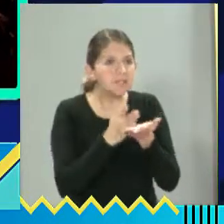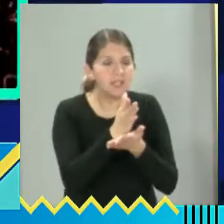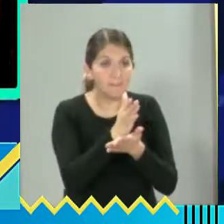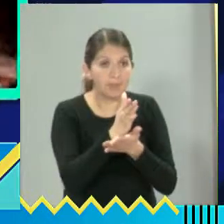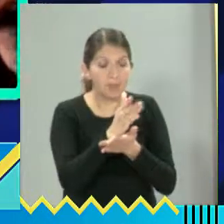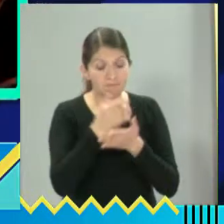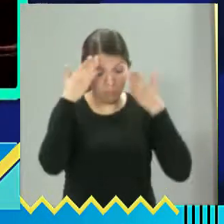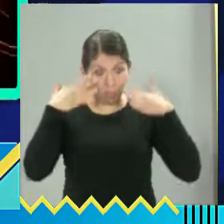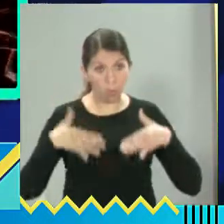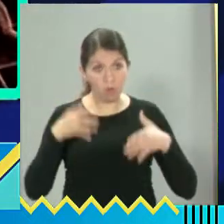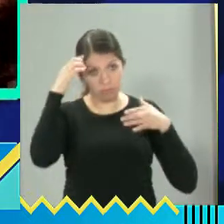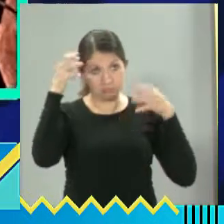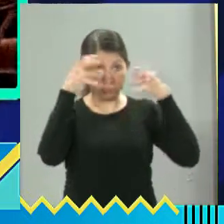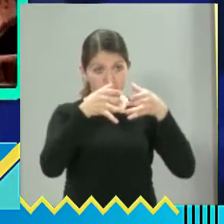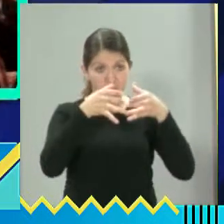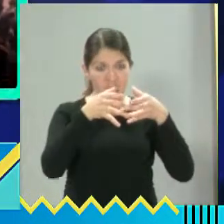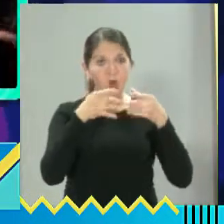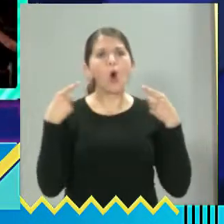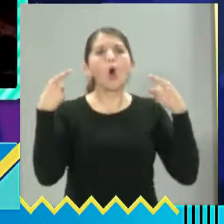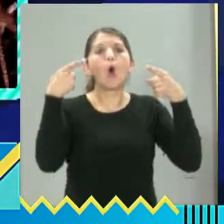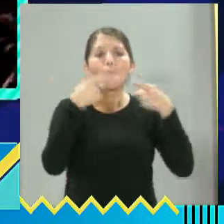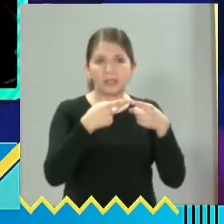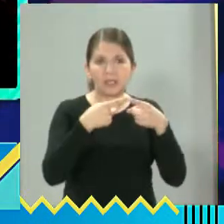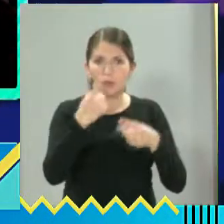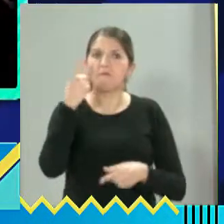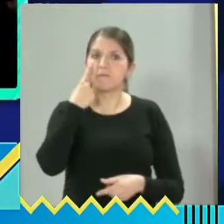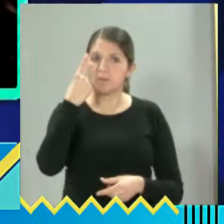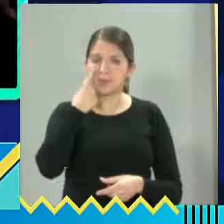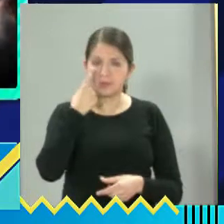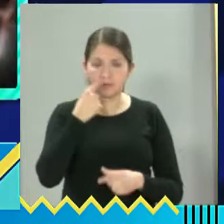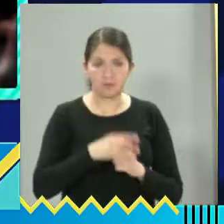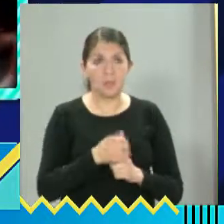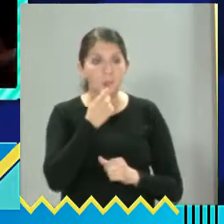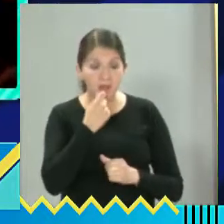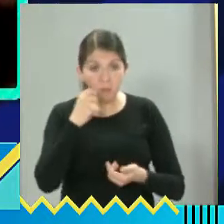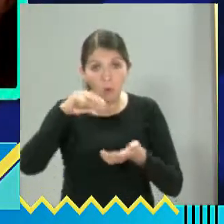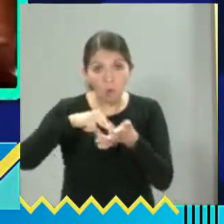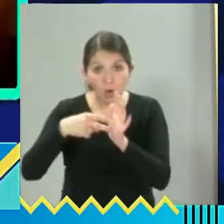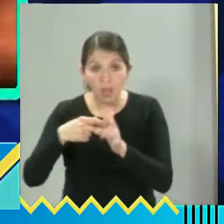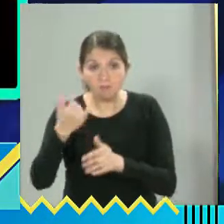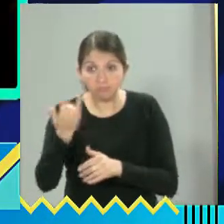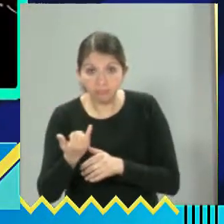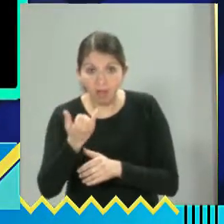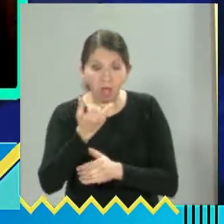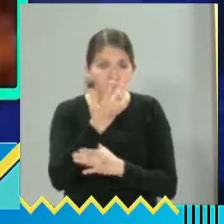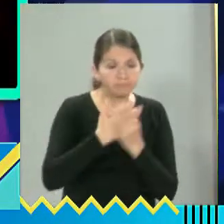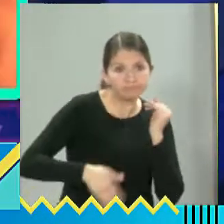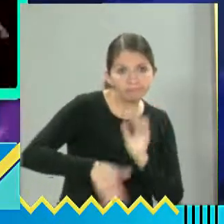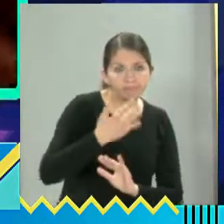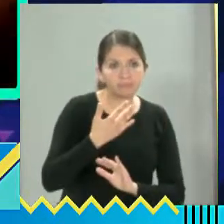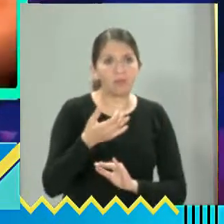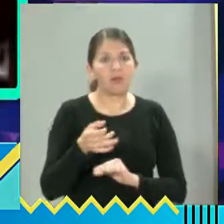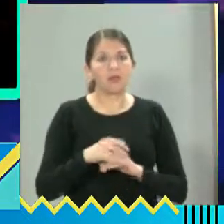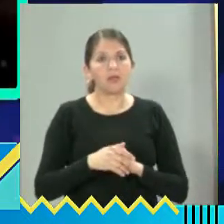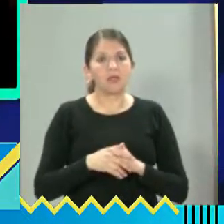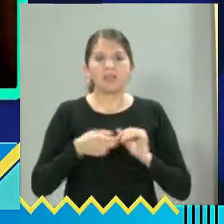parte, sobreviva. Y para sobrevivir, bueno, le escapa a todas las tristezas profundas,